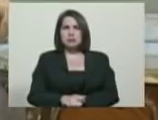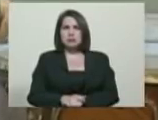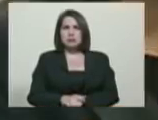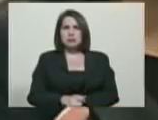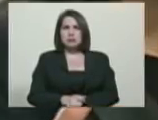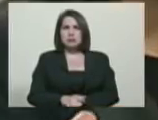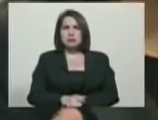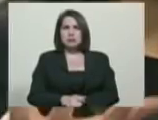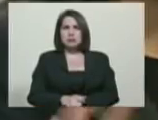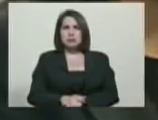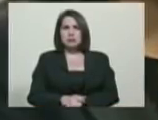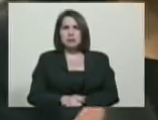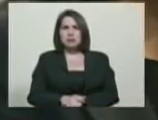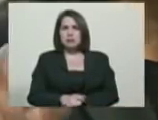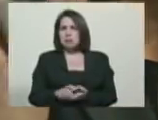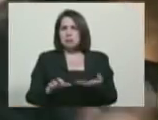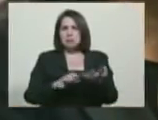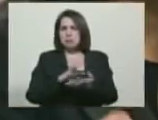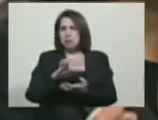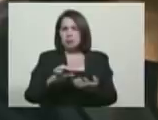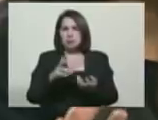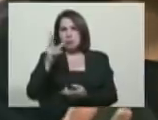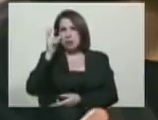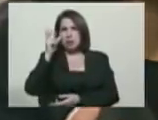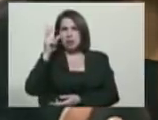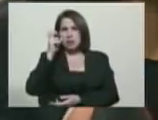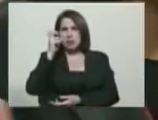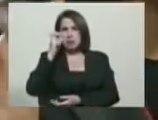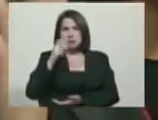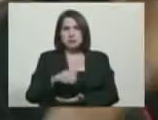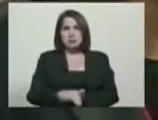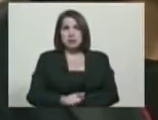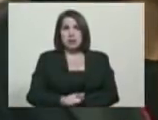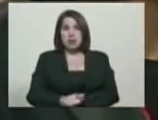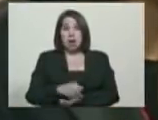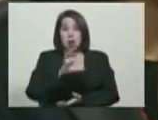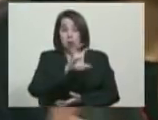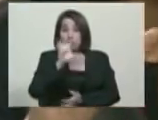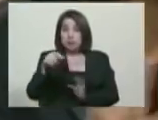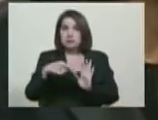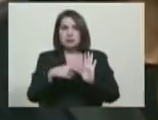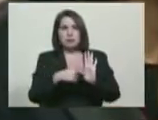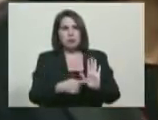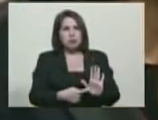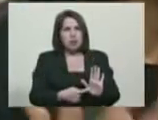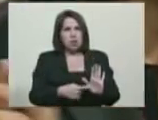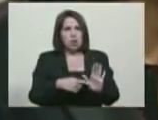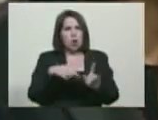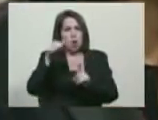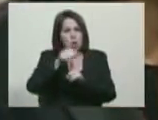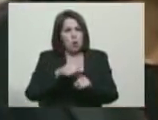ese sentido, uno de los países que más ha demostrado su decisión de luchar contra el terrorismo y ha cerrado dos